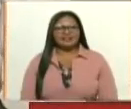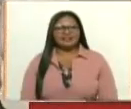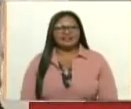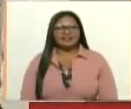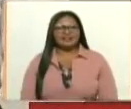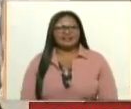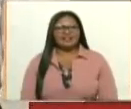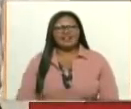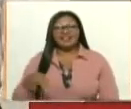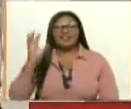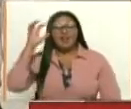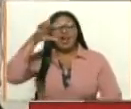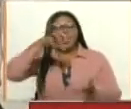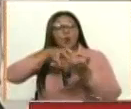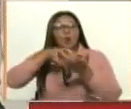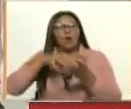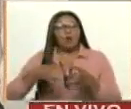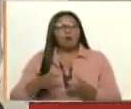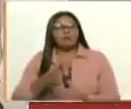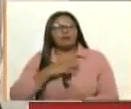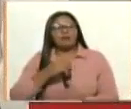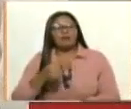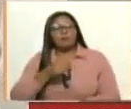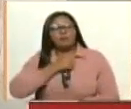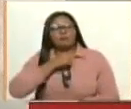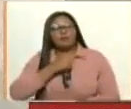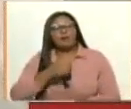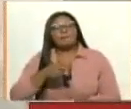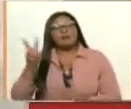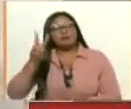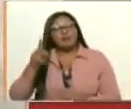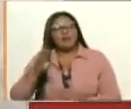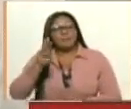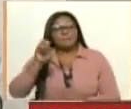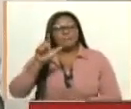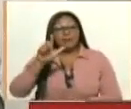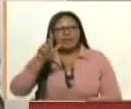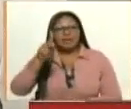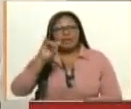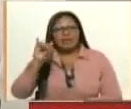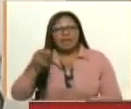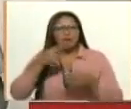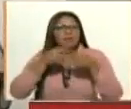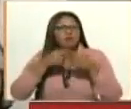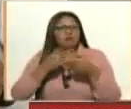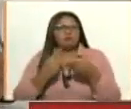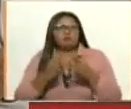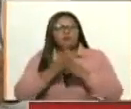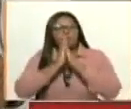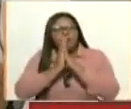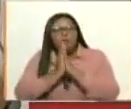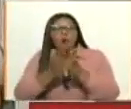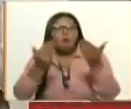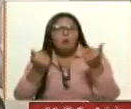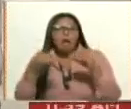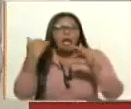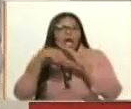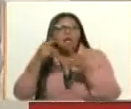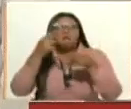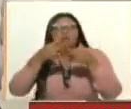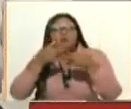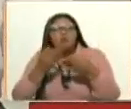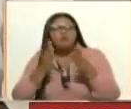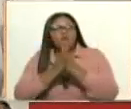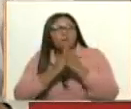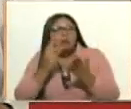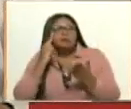Desde el estado Aragua, una compatriota venezolana de nombre Belkis no nos envió su apellido. Te pedimos, Belkis, que nos envíes el